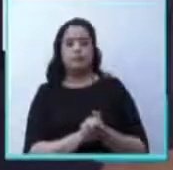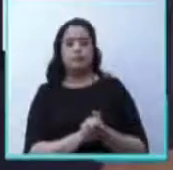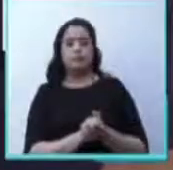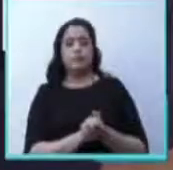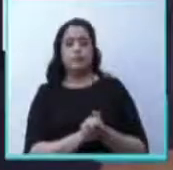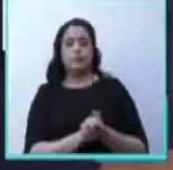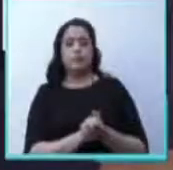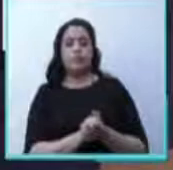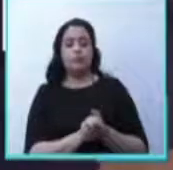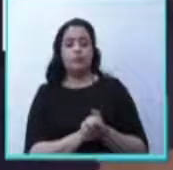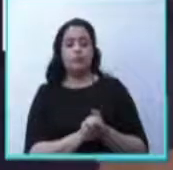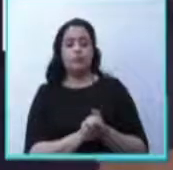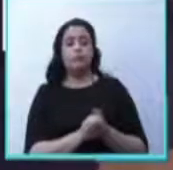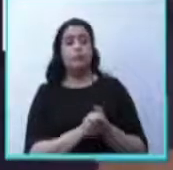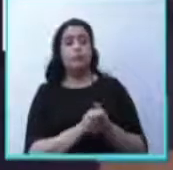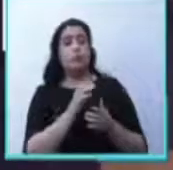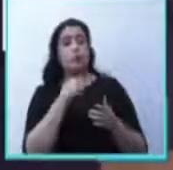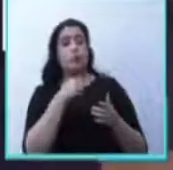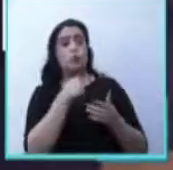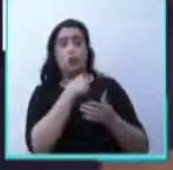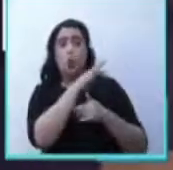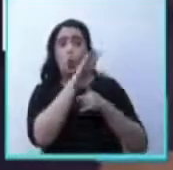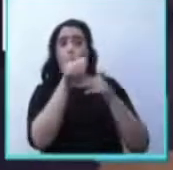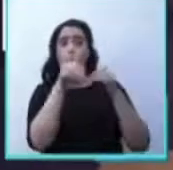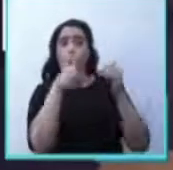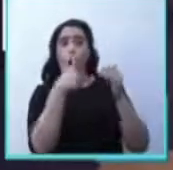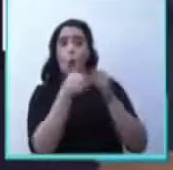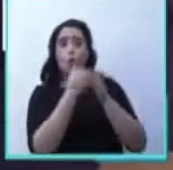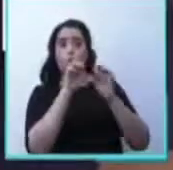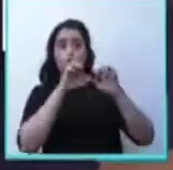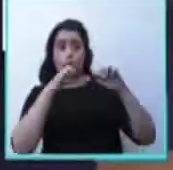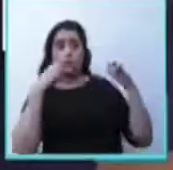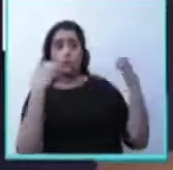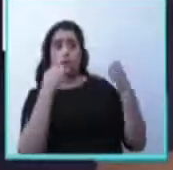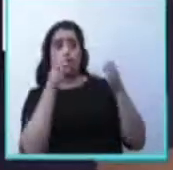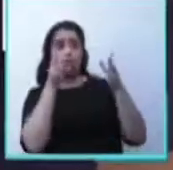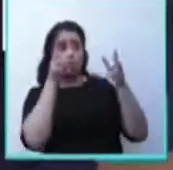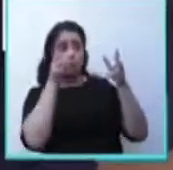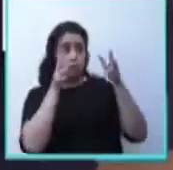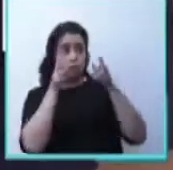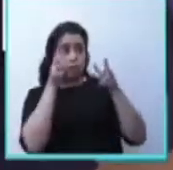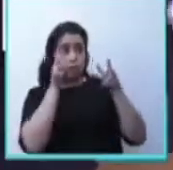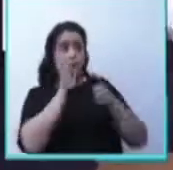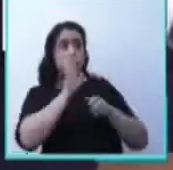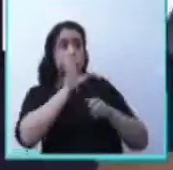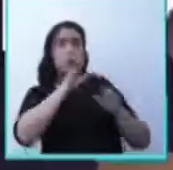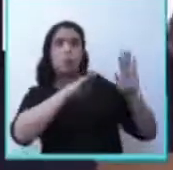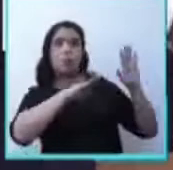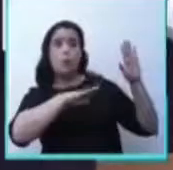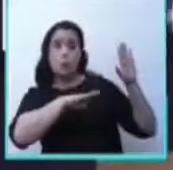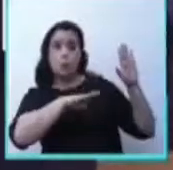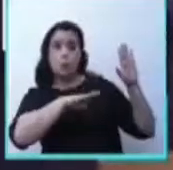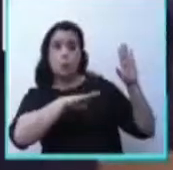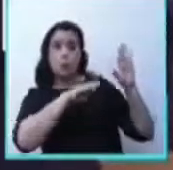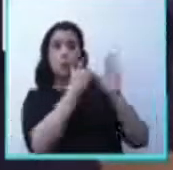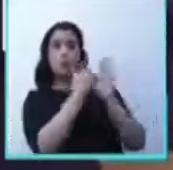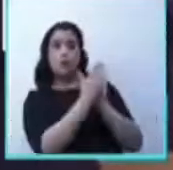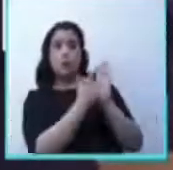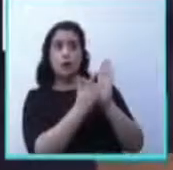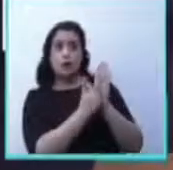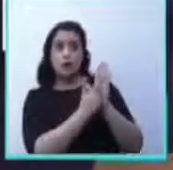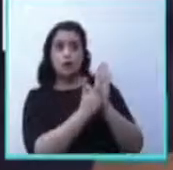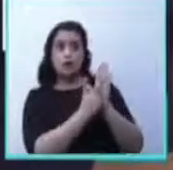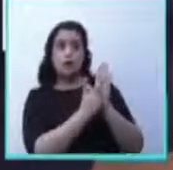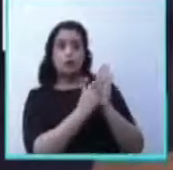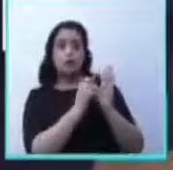Vamos a escuchar su promesa de ley, rendida ante mi persona y ante